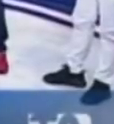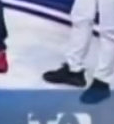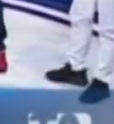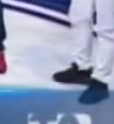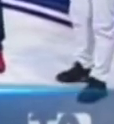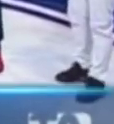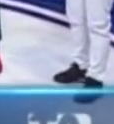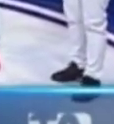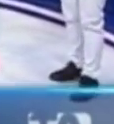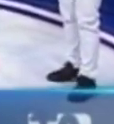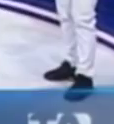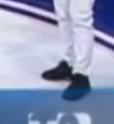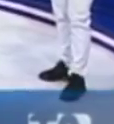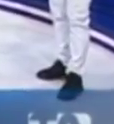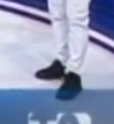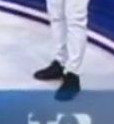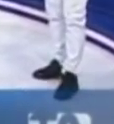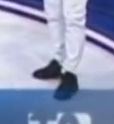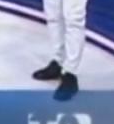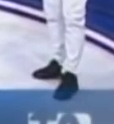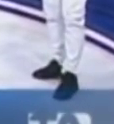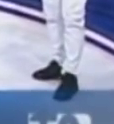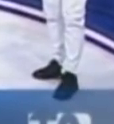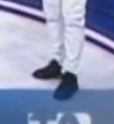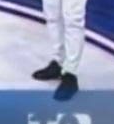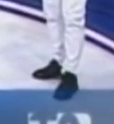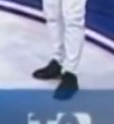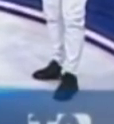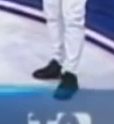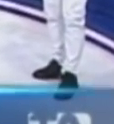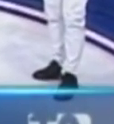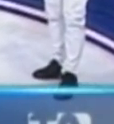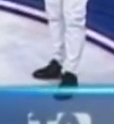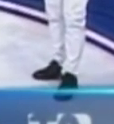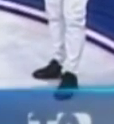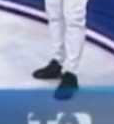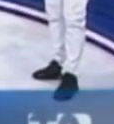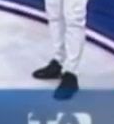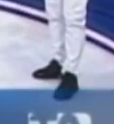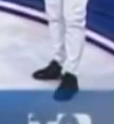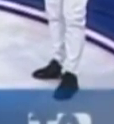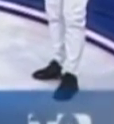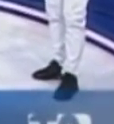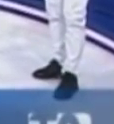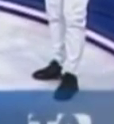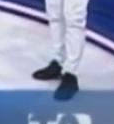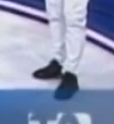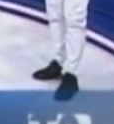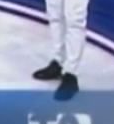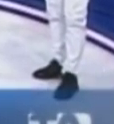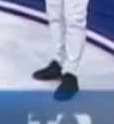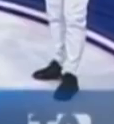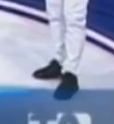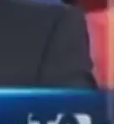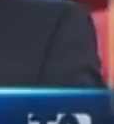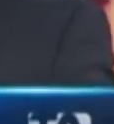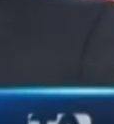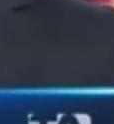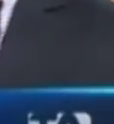están haciendo una gira acá en Ecuador, recorriendo algunos escenarios. Sí, bueno, estamos aquí en